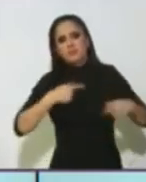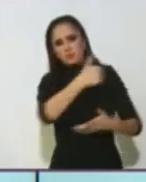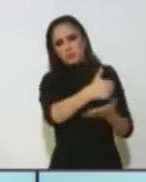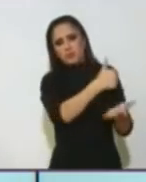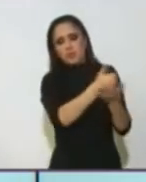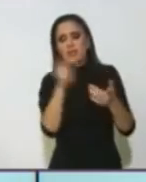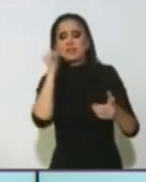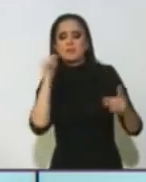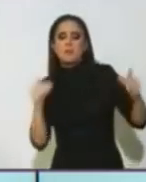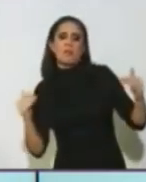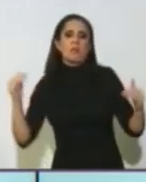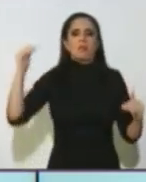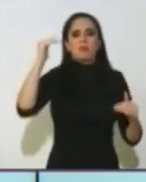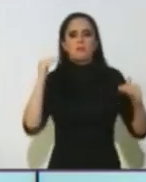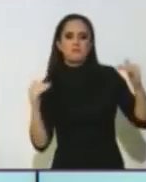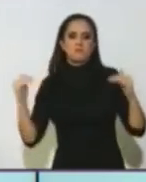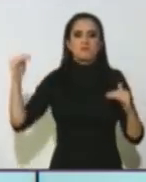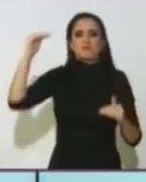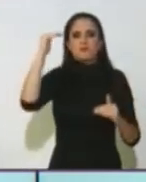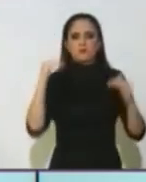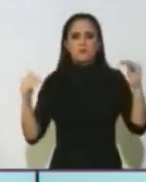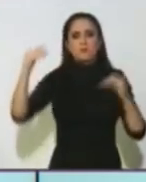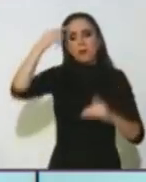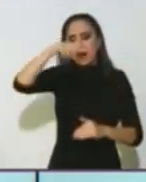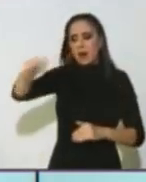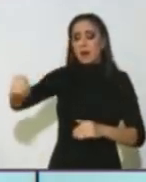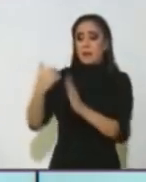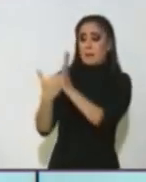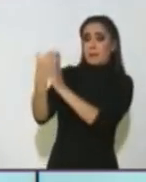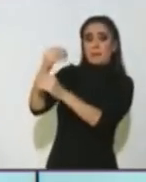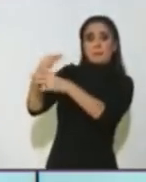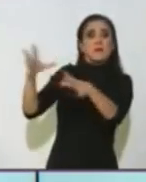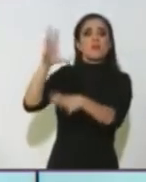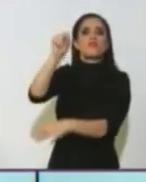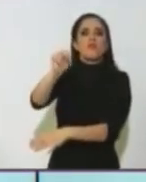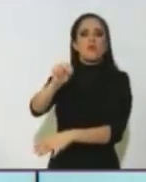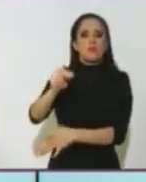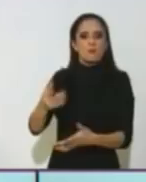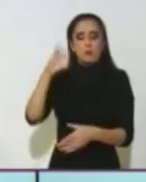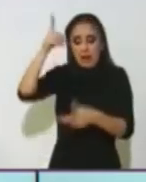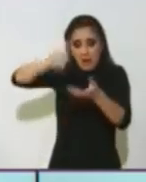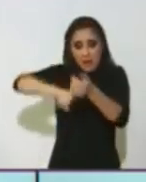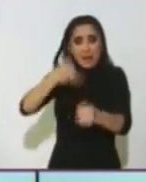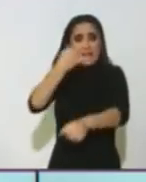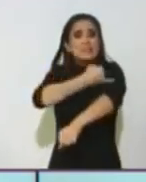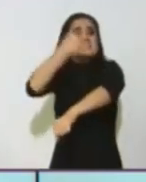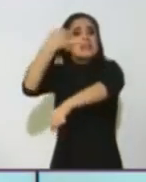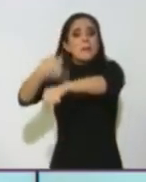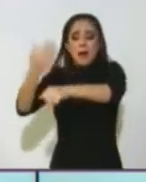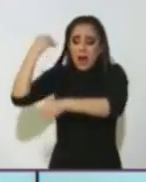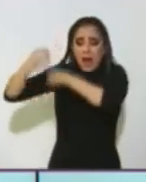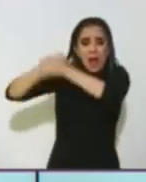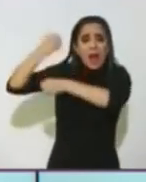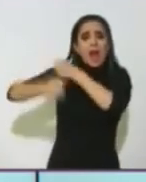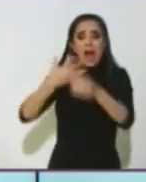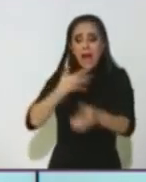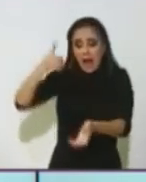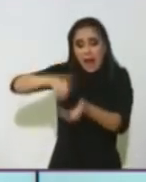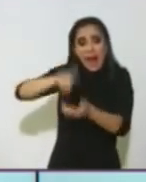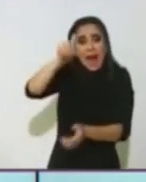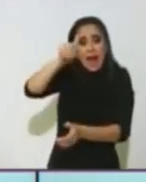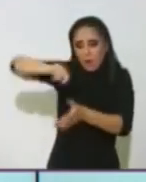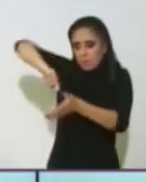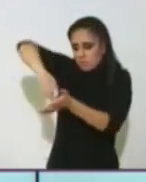encima de ellos para que no puedan prosperar estamos hablando de iztapalapa que tiene tantos años y que hay bombas cerradas en donde